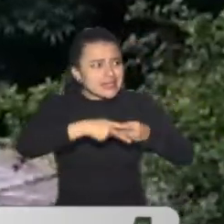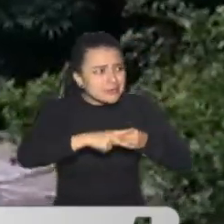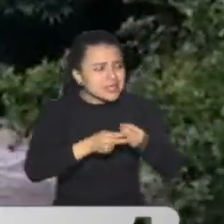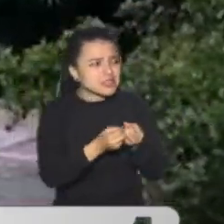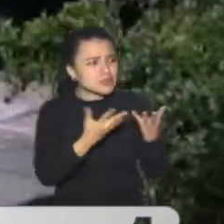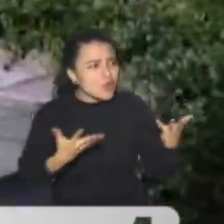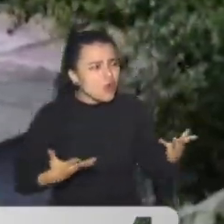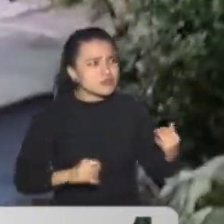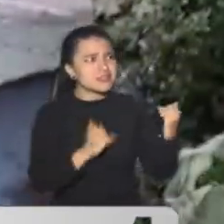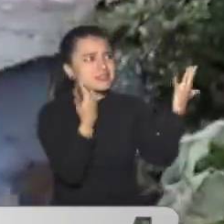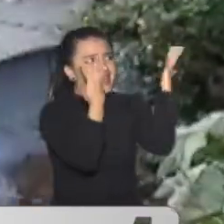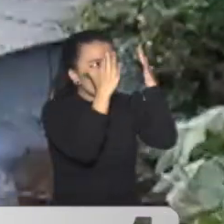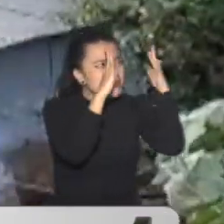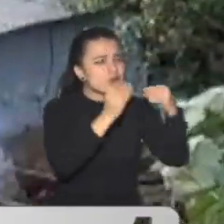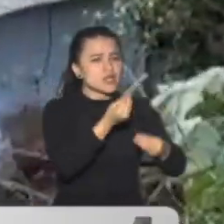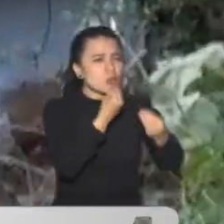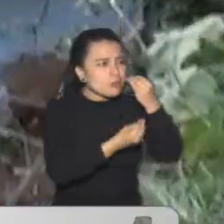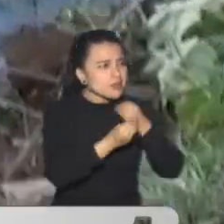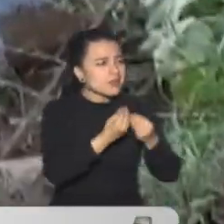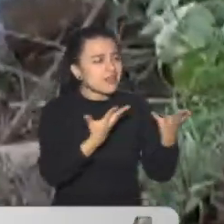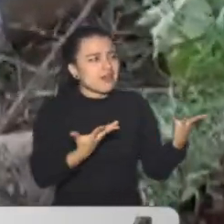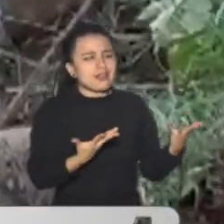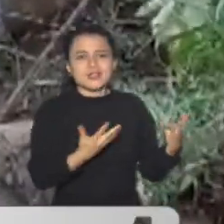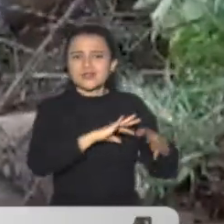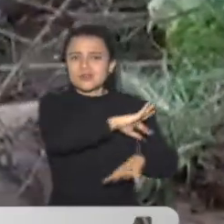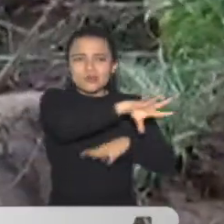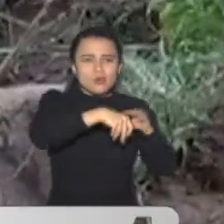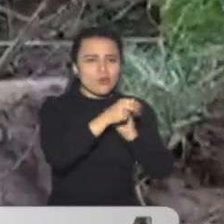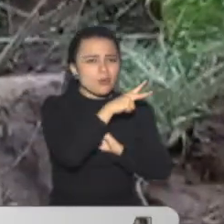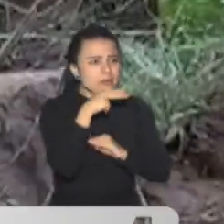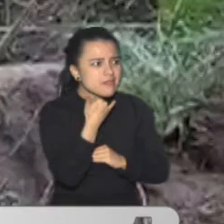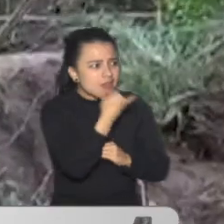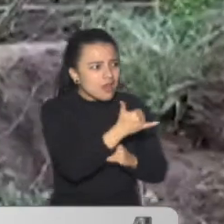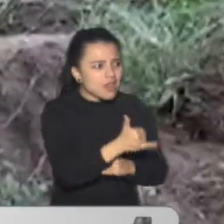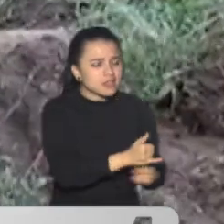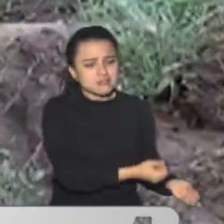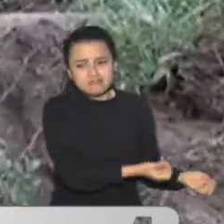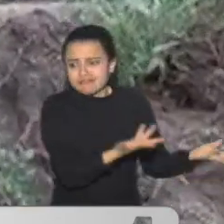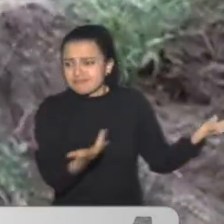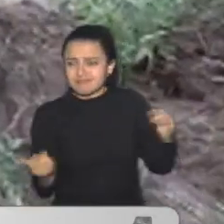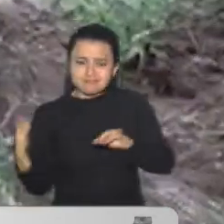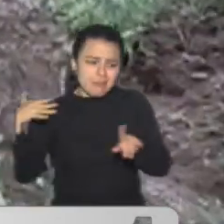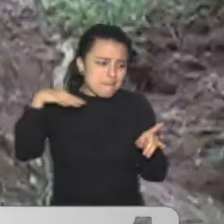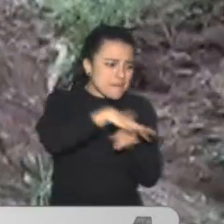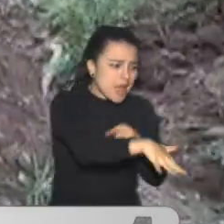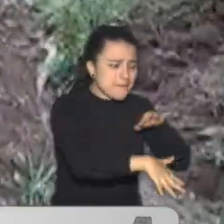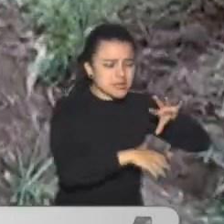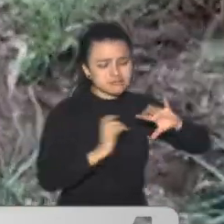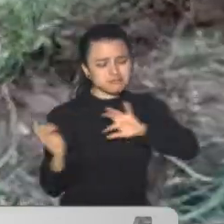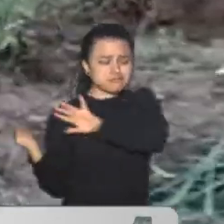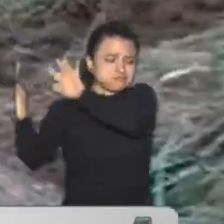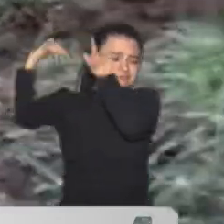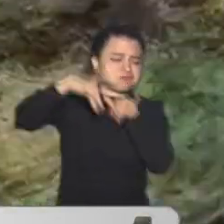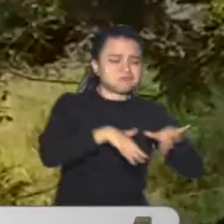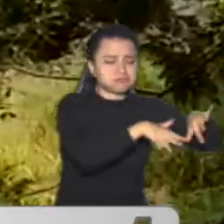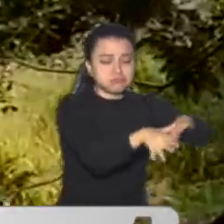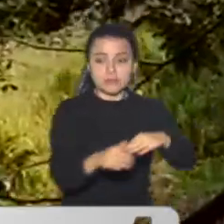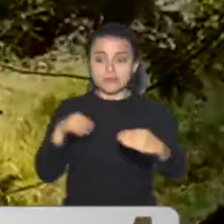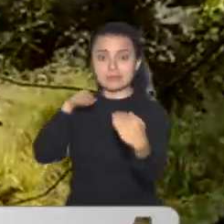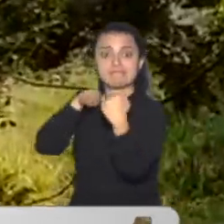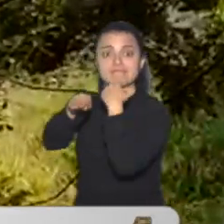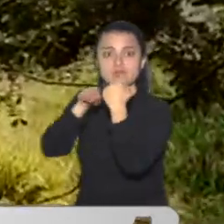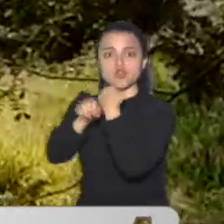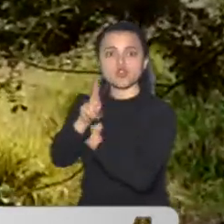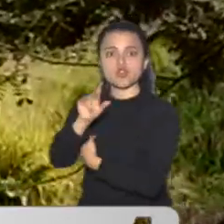un medio de transporte hacia todo lo tapó está vetando también en la carretera había el rosario porque está casi